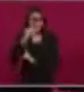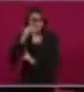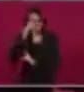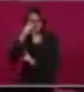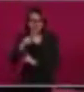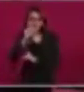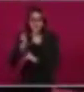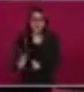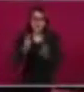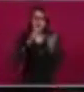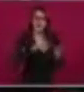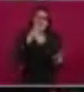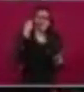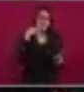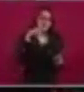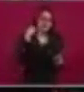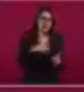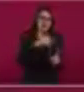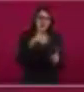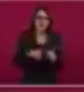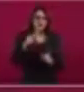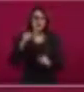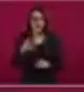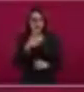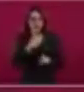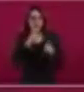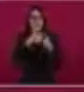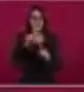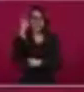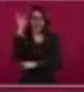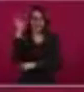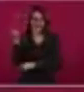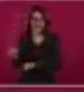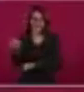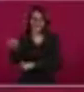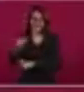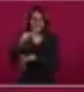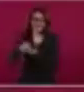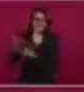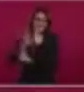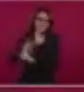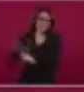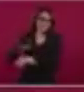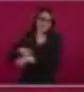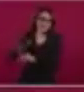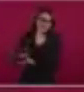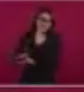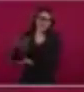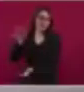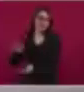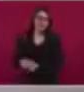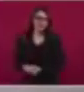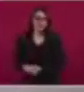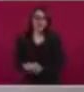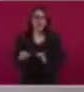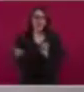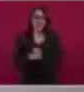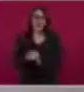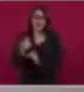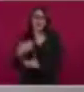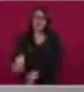del Papaloapan, Yanga, pero es ahí, en esa región. Y están también muy